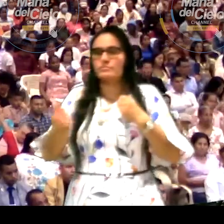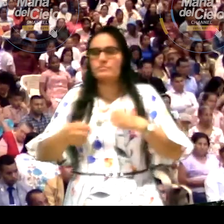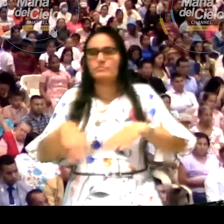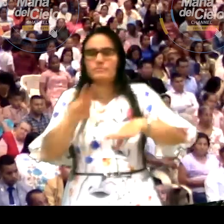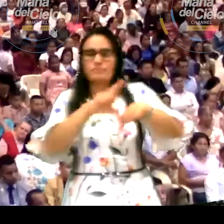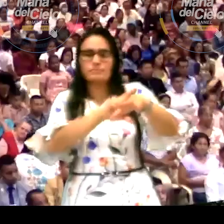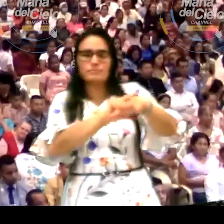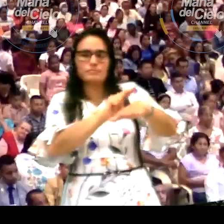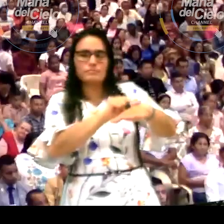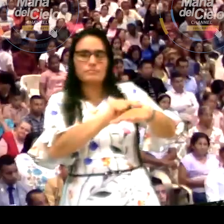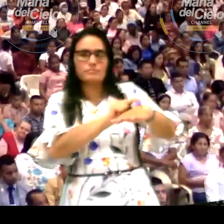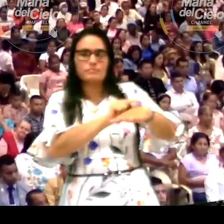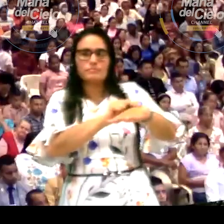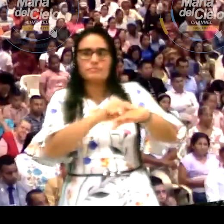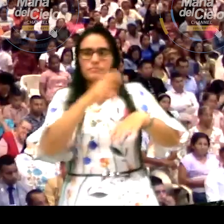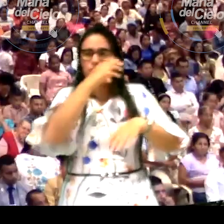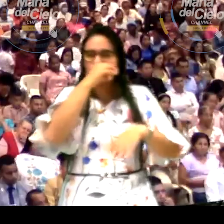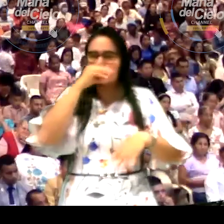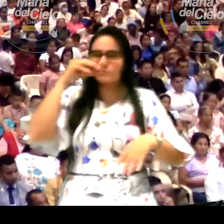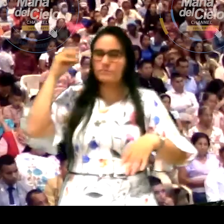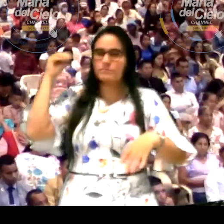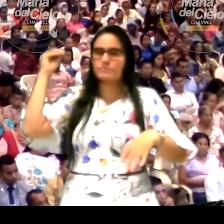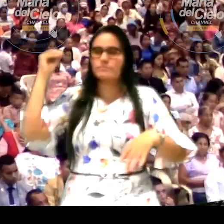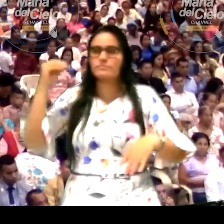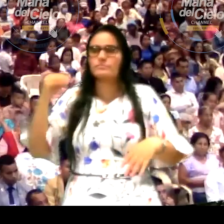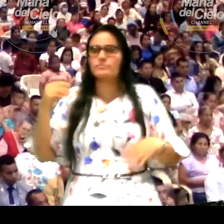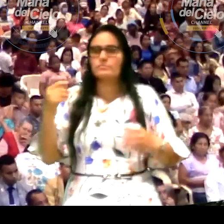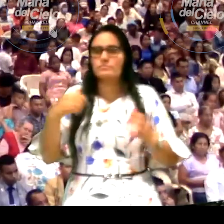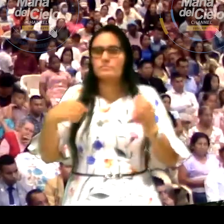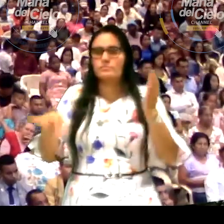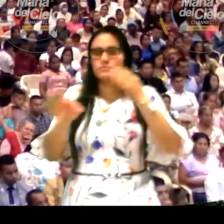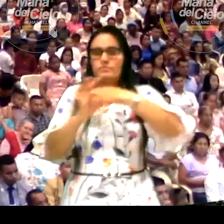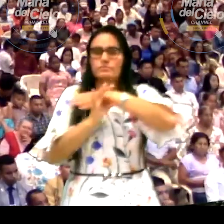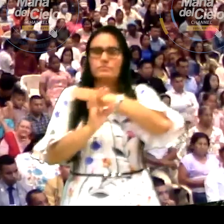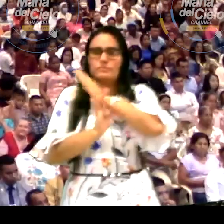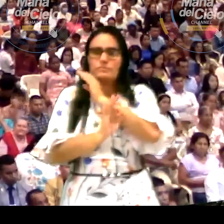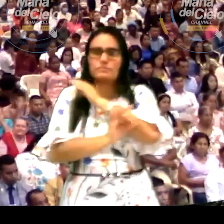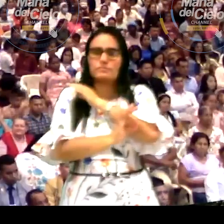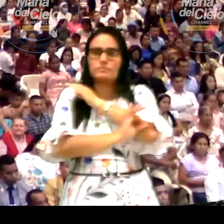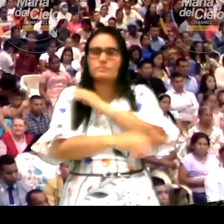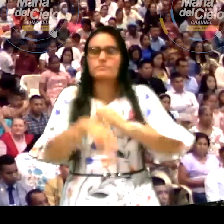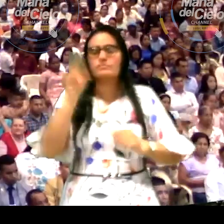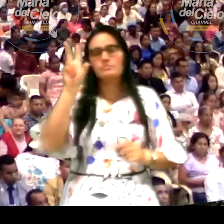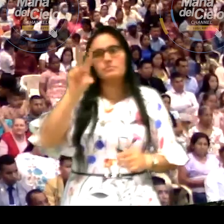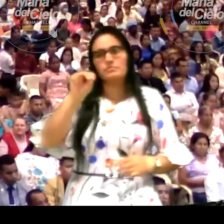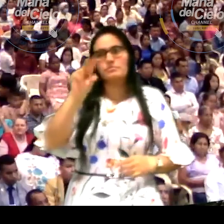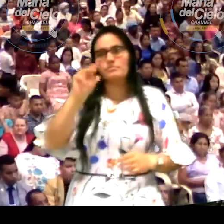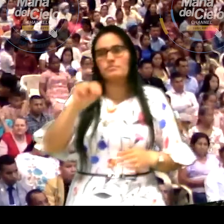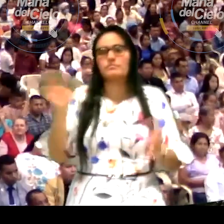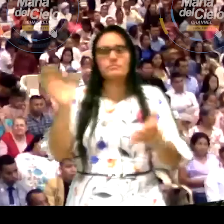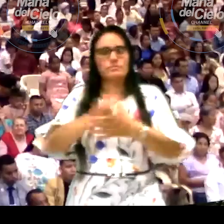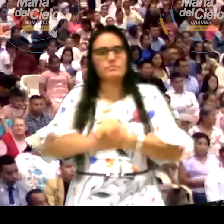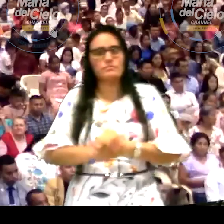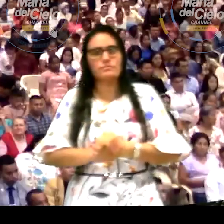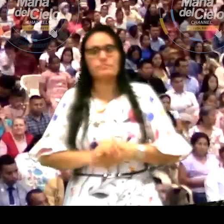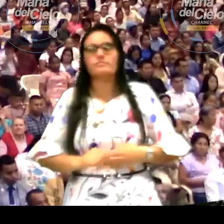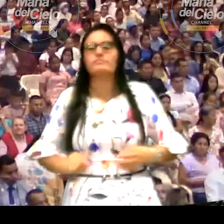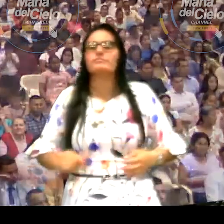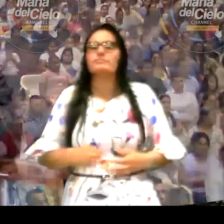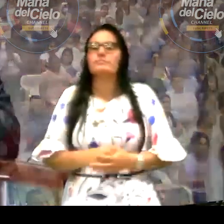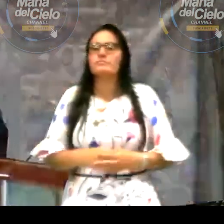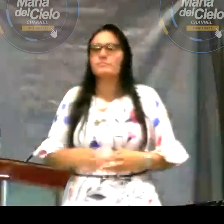abusada. El psicólogo que me trató me dijo que ya no hay más nada que hacer, no hay terapia que sirva. Si usted usa la